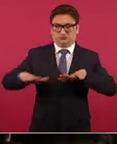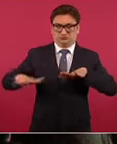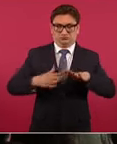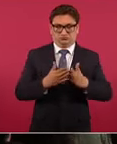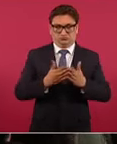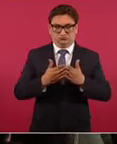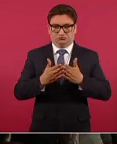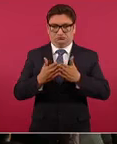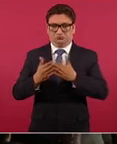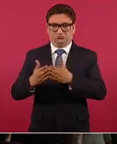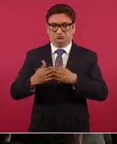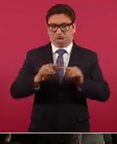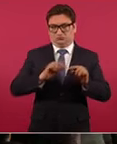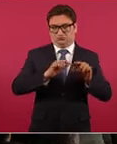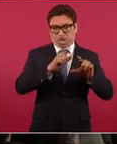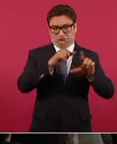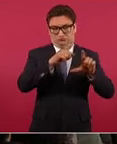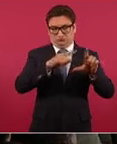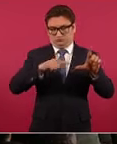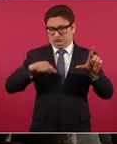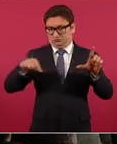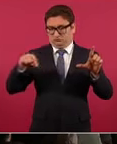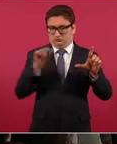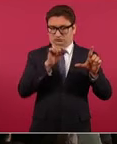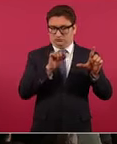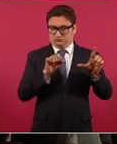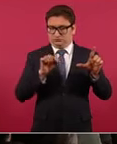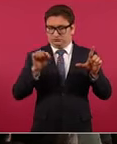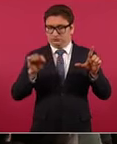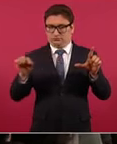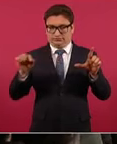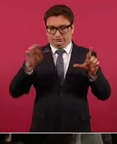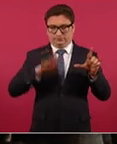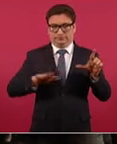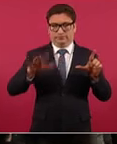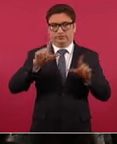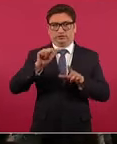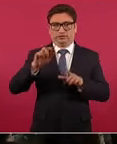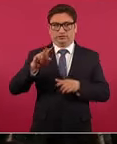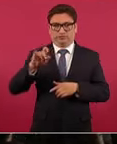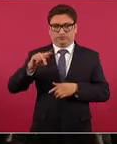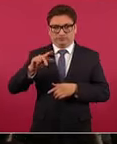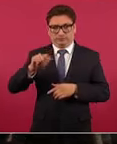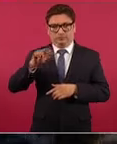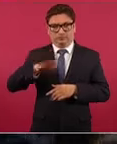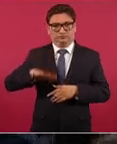hasta aquí a la venta y a toda esta zona